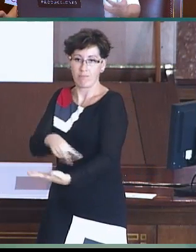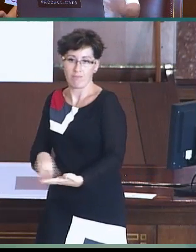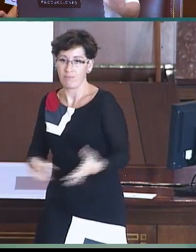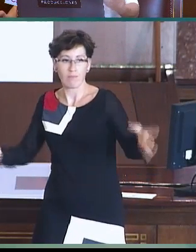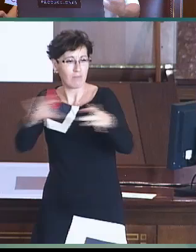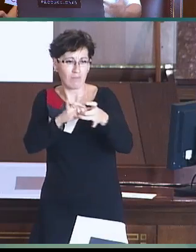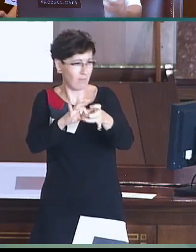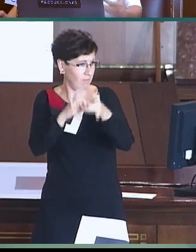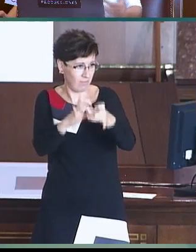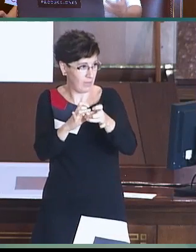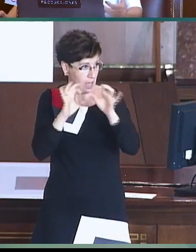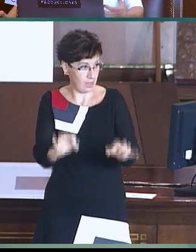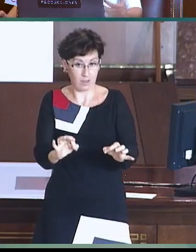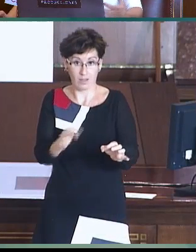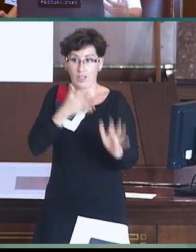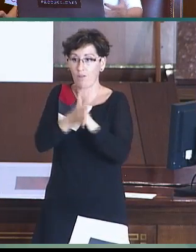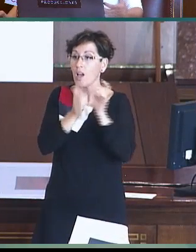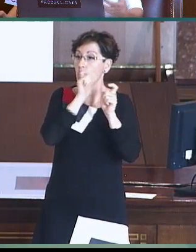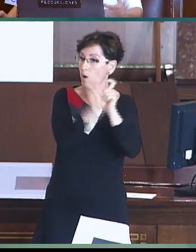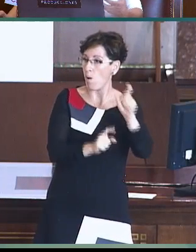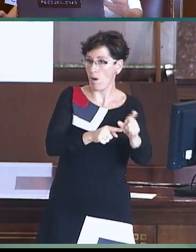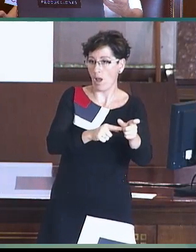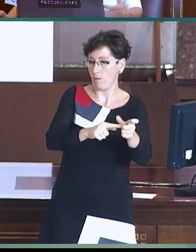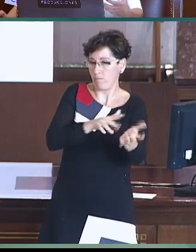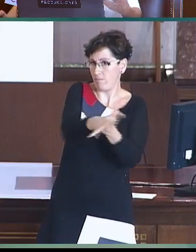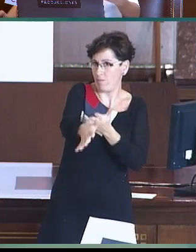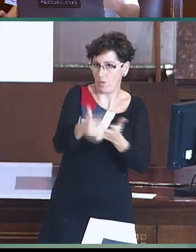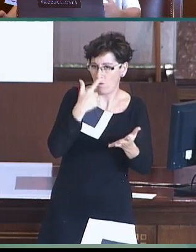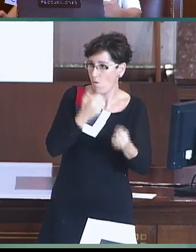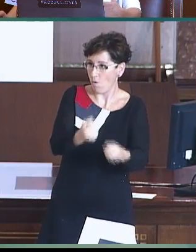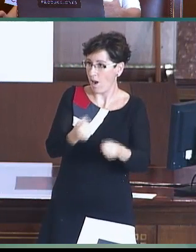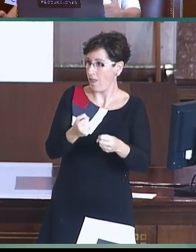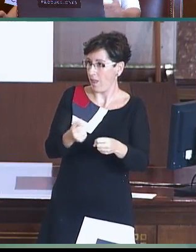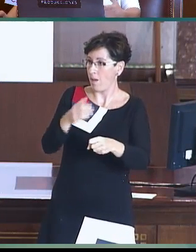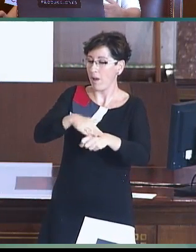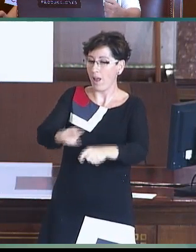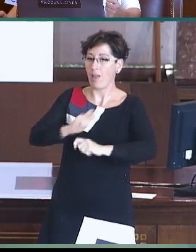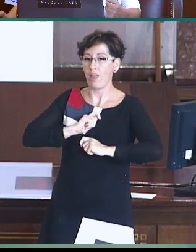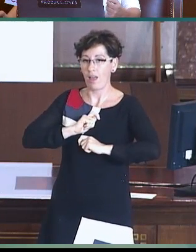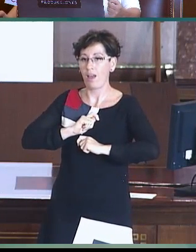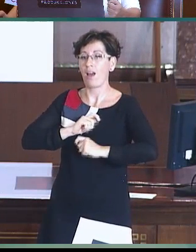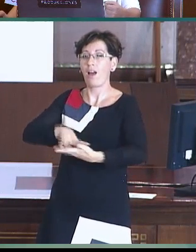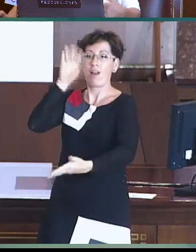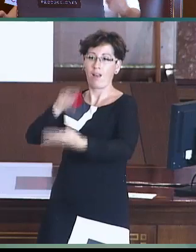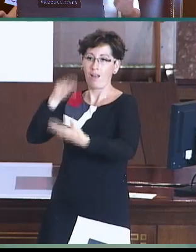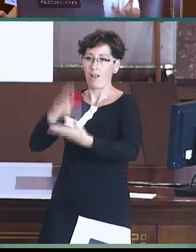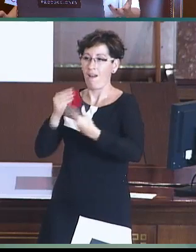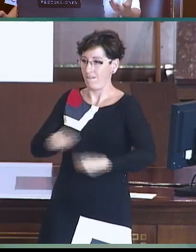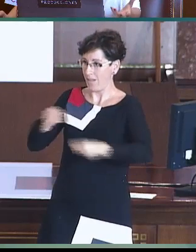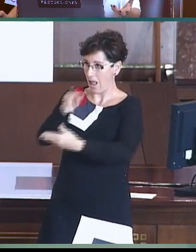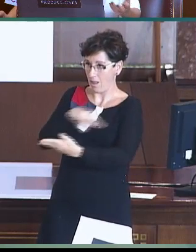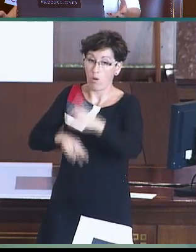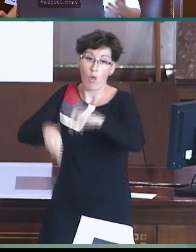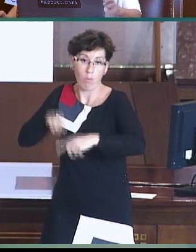vocabulario tiene un poder, tiene una fuerza y una correlación muy estrecha con la comprensión lectora. Y